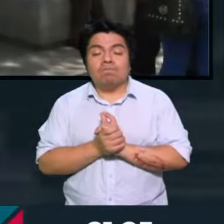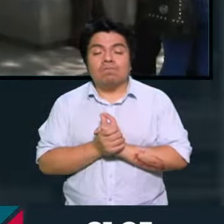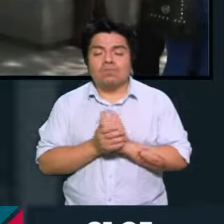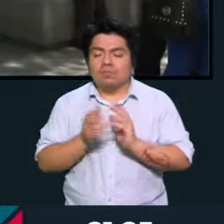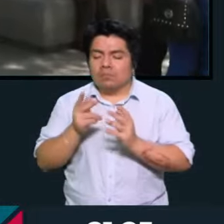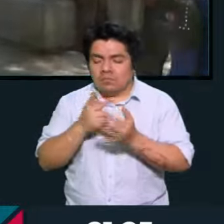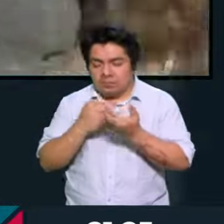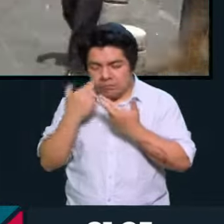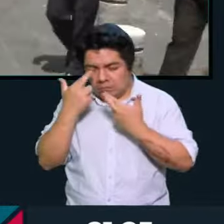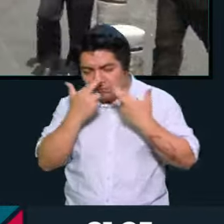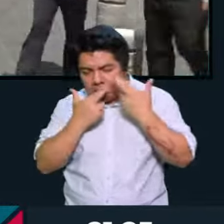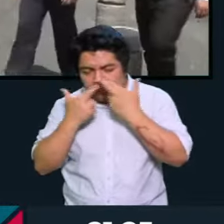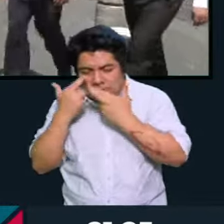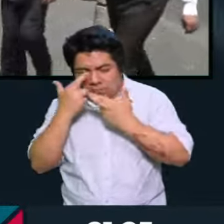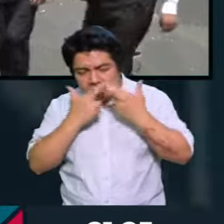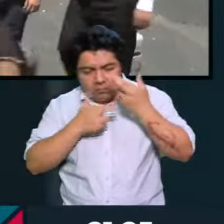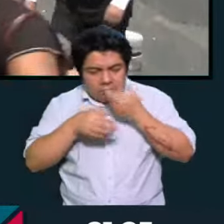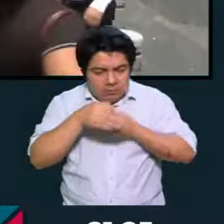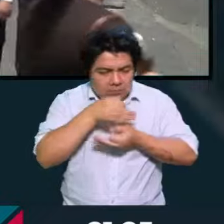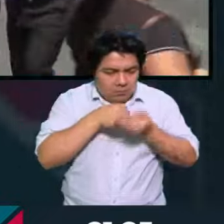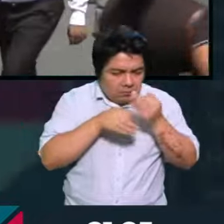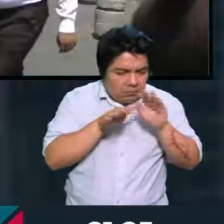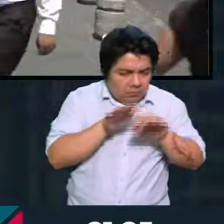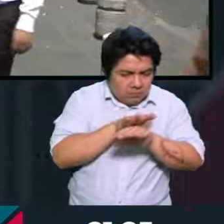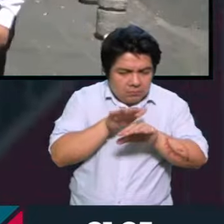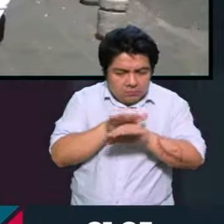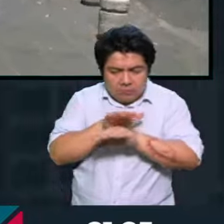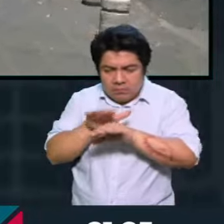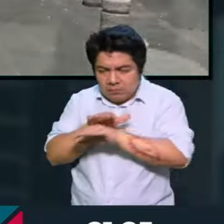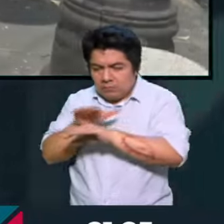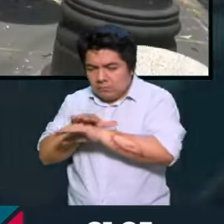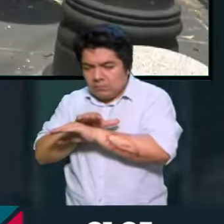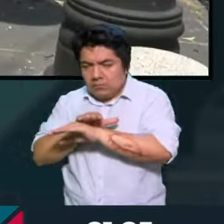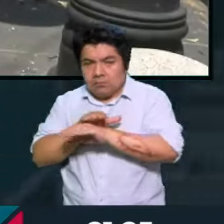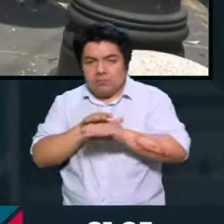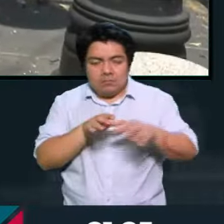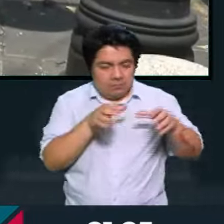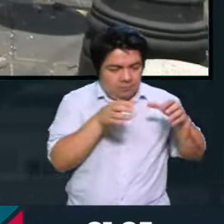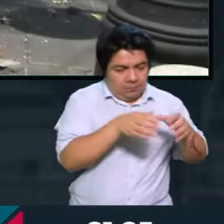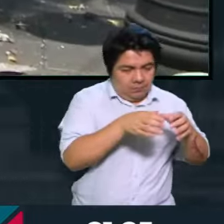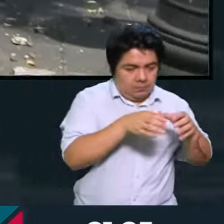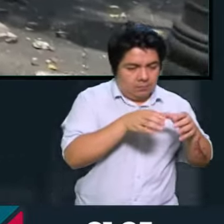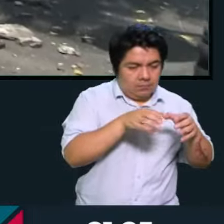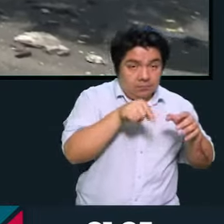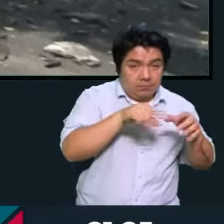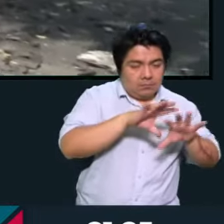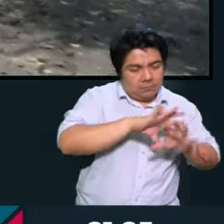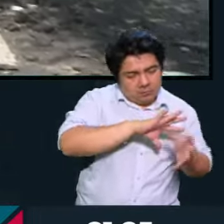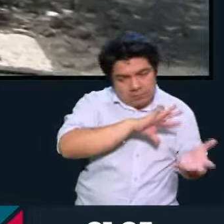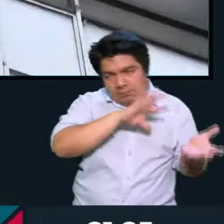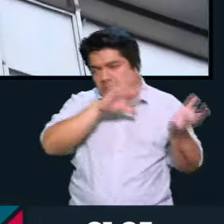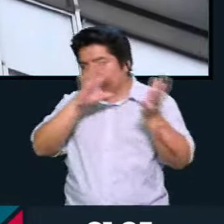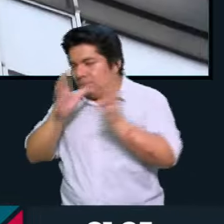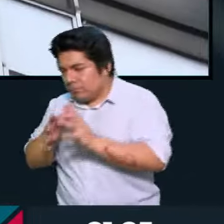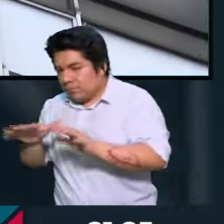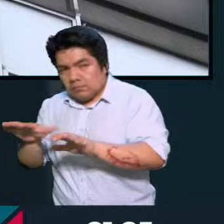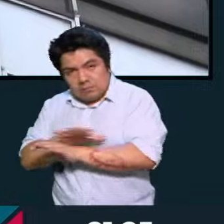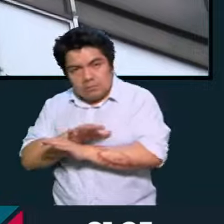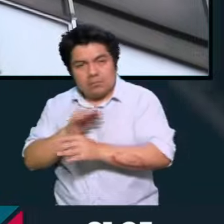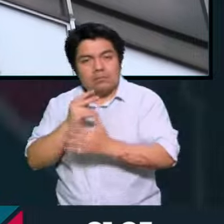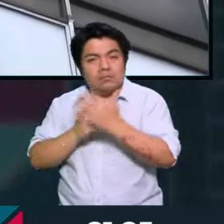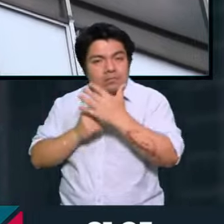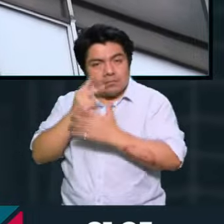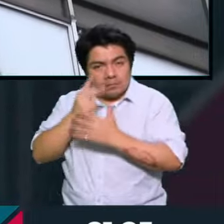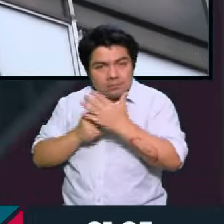revisamos todos estos cambios, le dimos un giro al programa, se hizo un programa muy